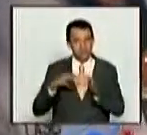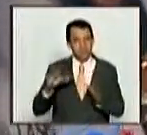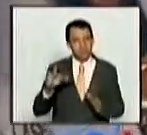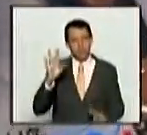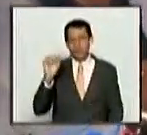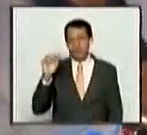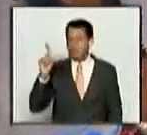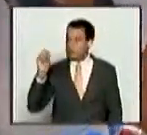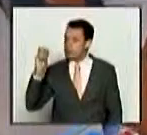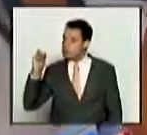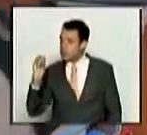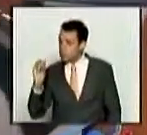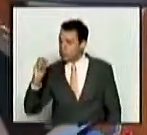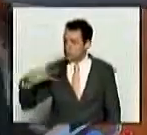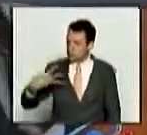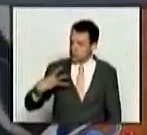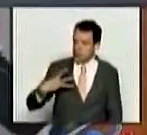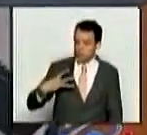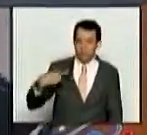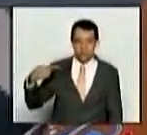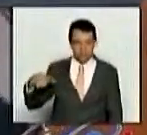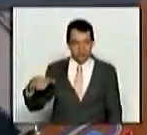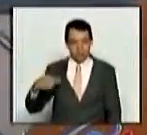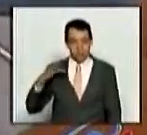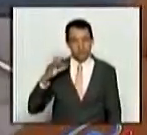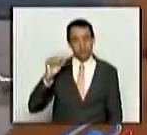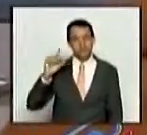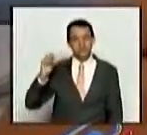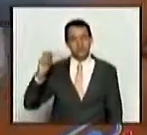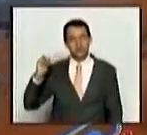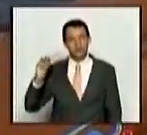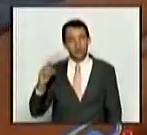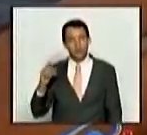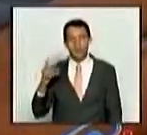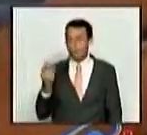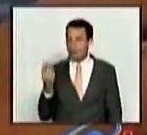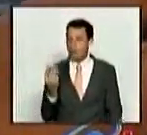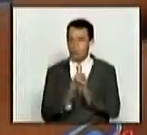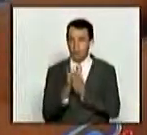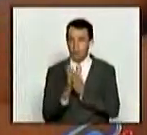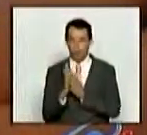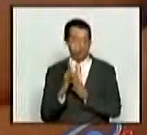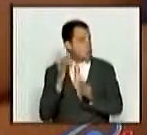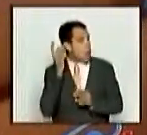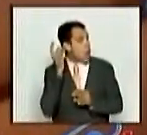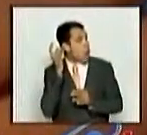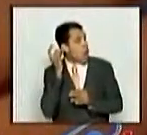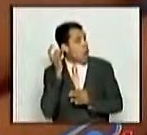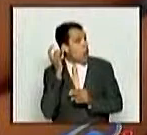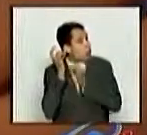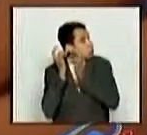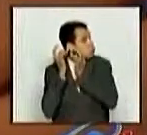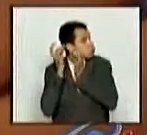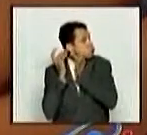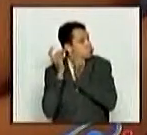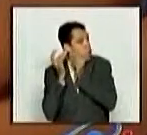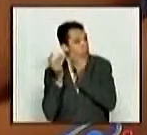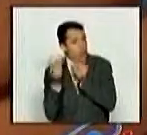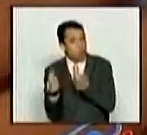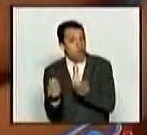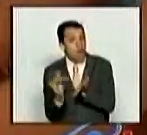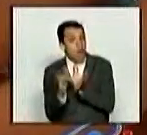fase. Entonces, ¿yo qué hago? Yo con este dedo me guío y busco aquí una arteria, con este se llama la temporal